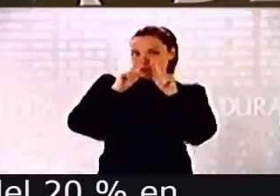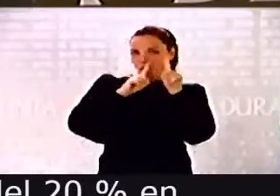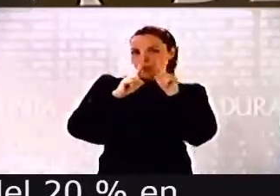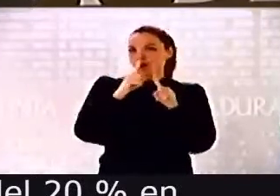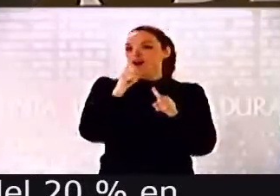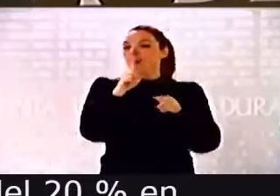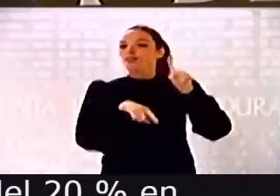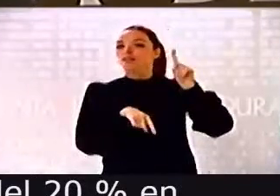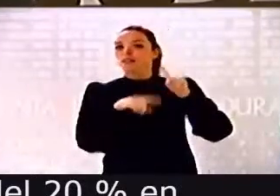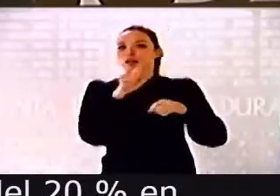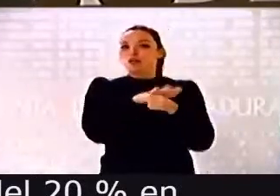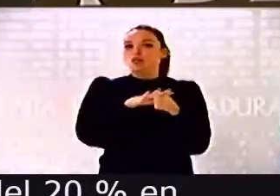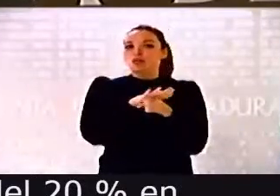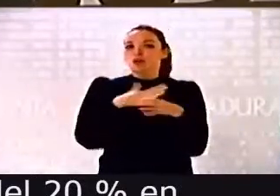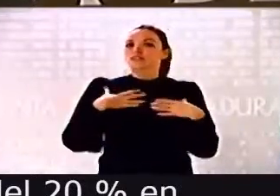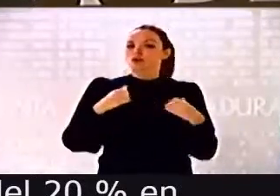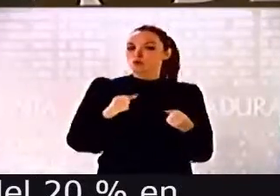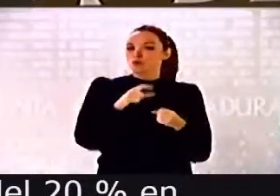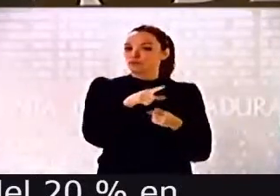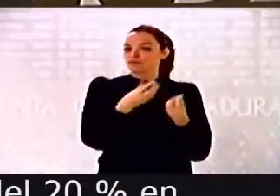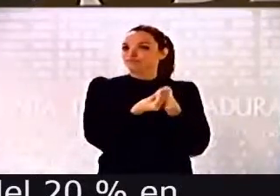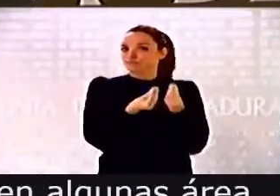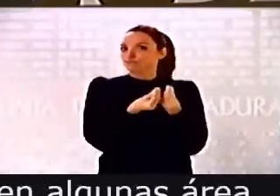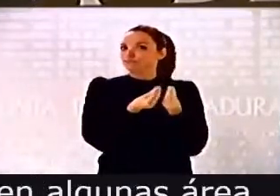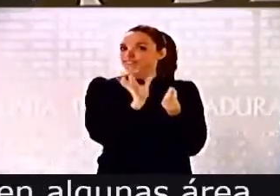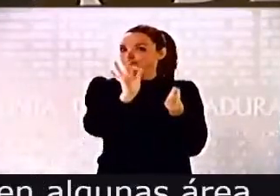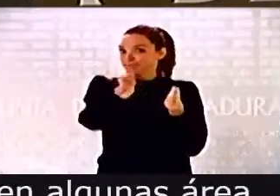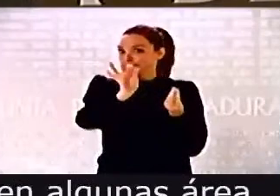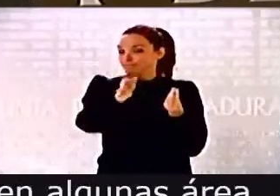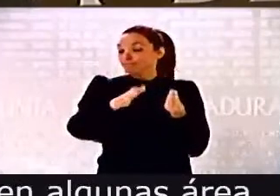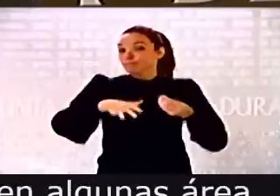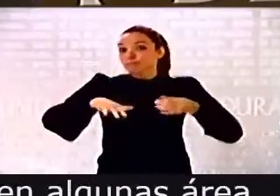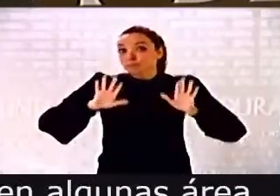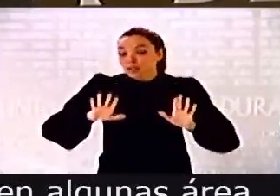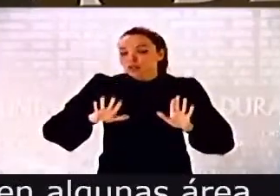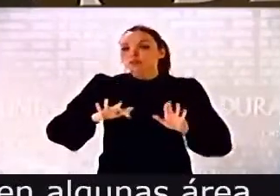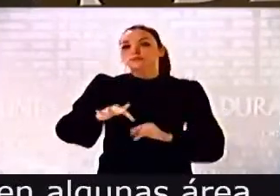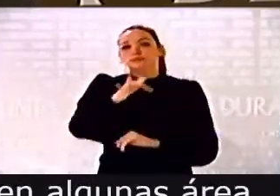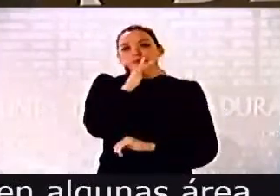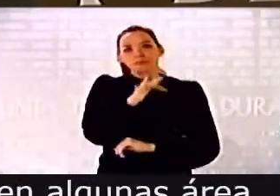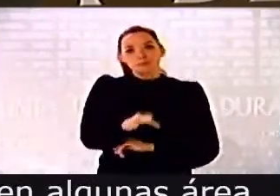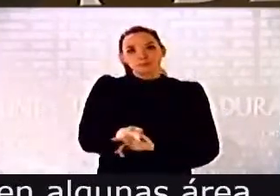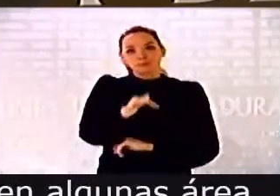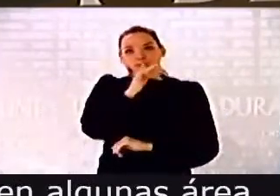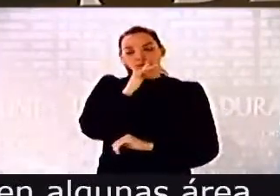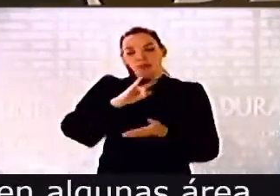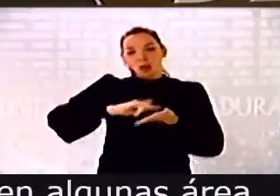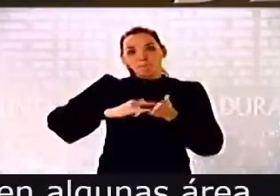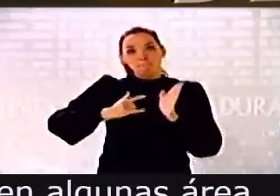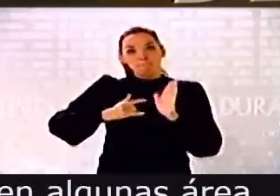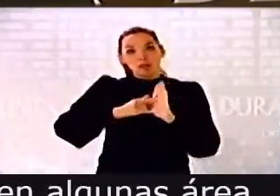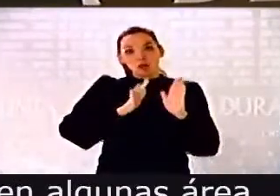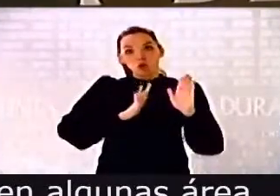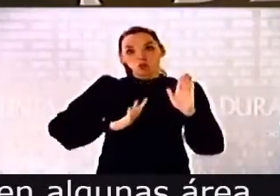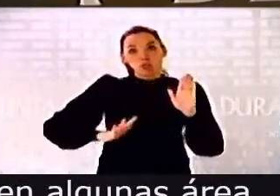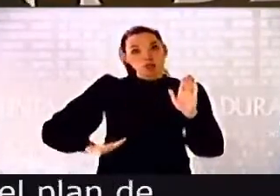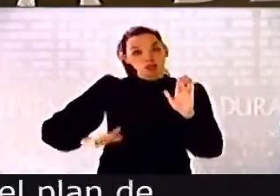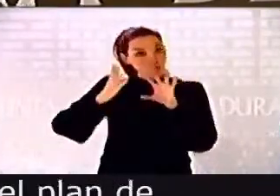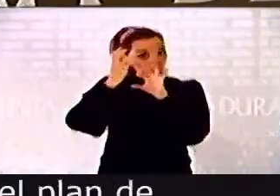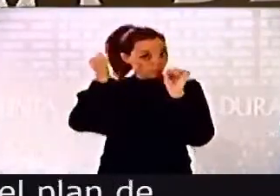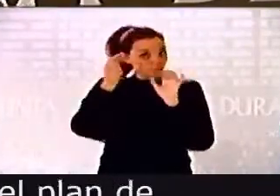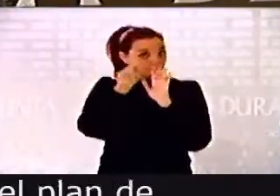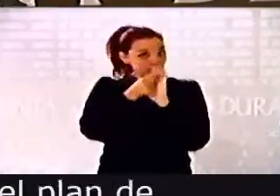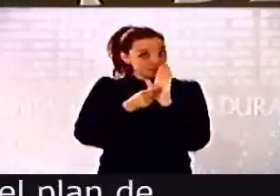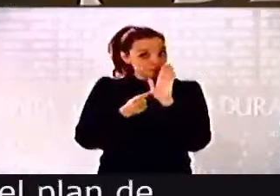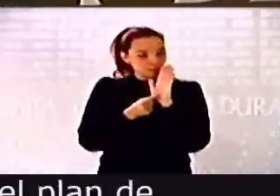de salud, sin duda ninguna tenemos todavía capacidad dentro de nuestro plan de contingencia para poder